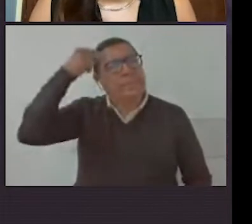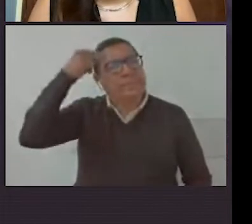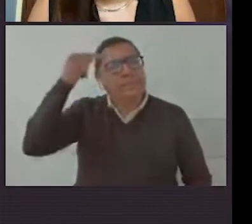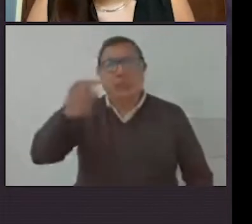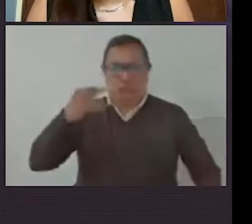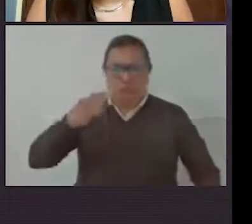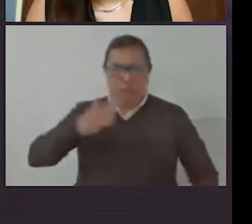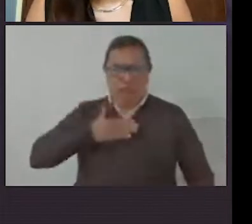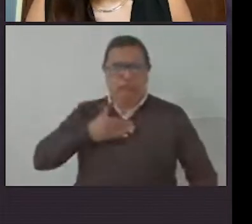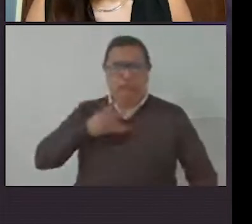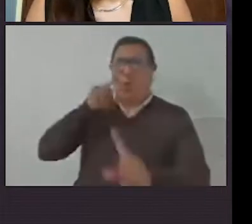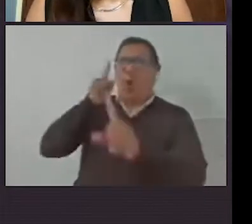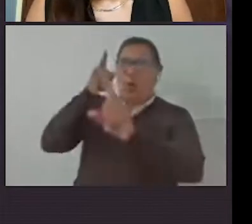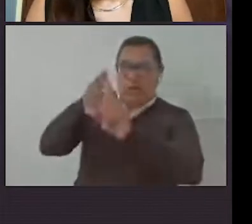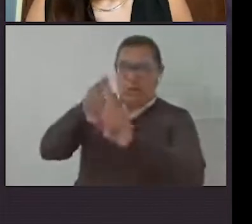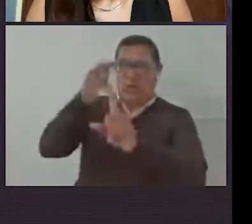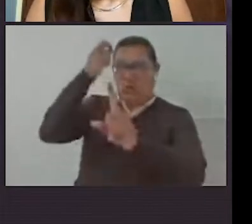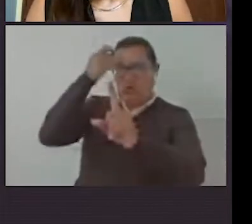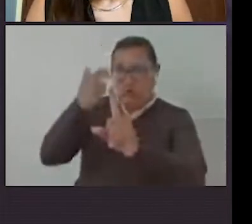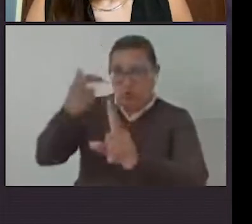personales y profesionales.